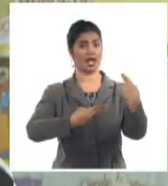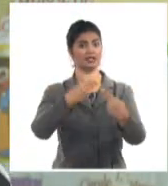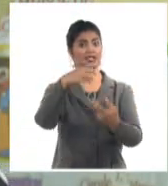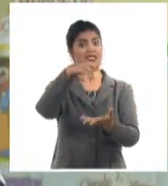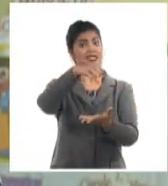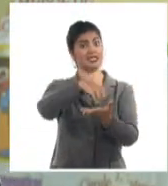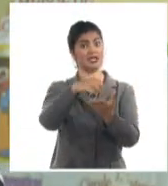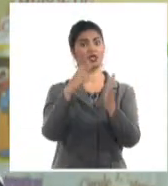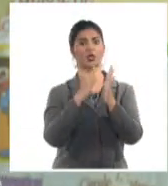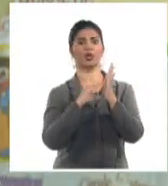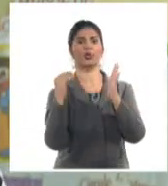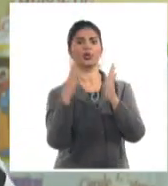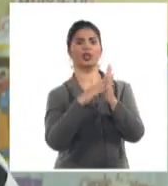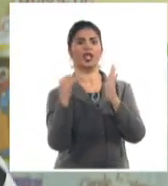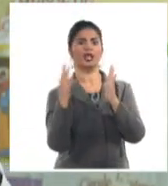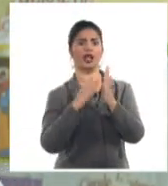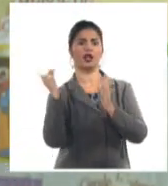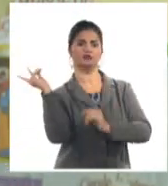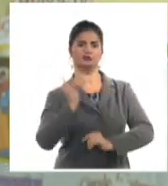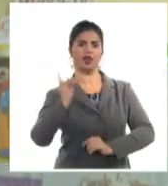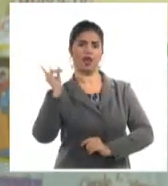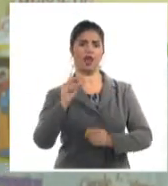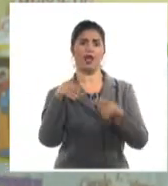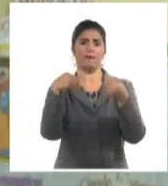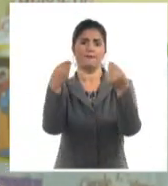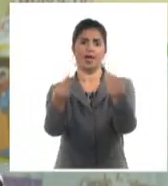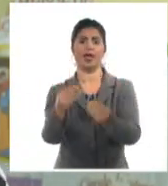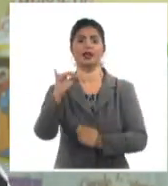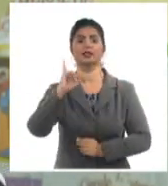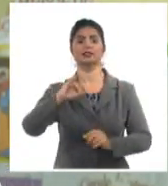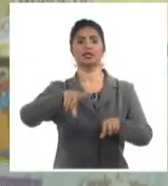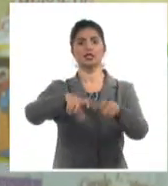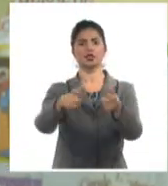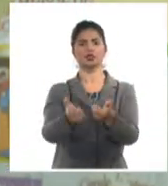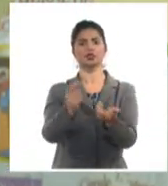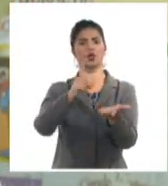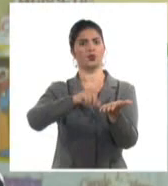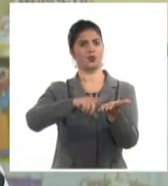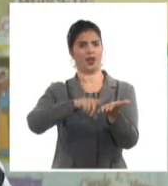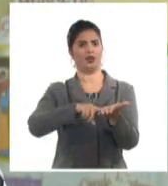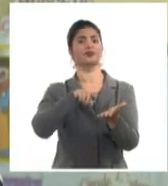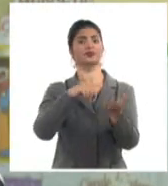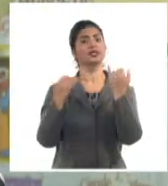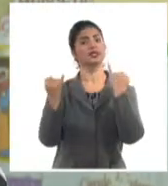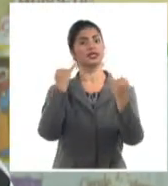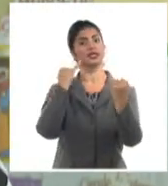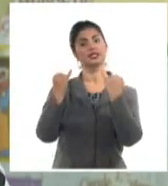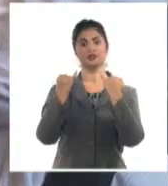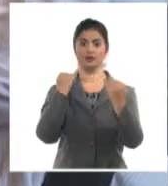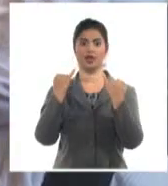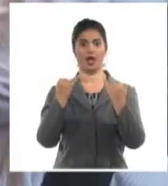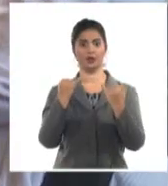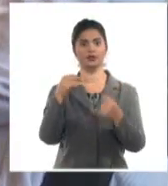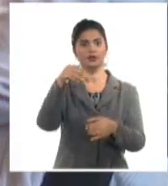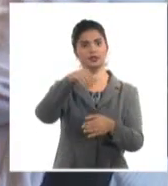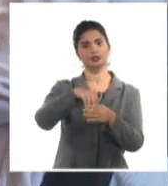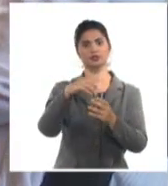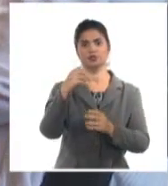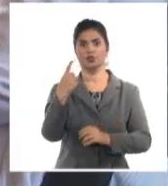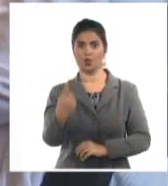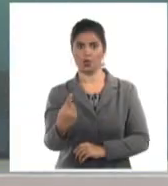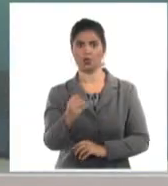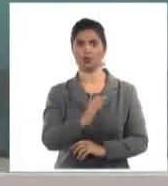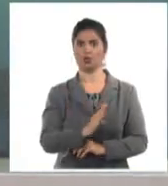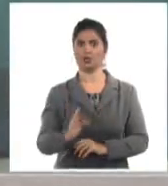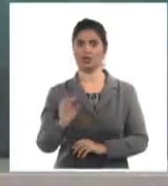principal que distribuye a los 6 consejos populares, y en estos tenemos identificado entre 1 y 3